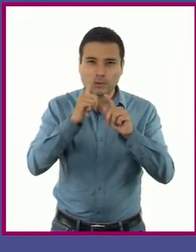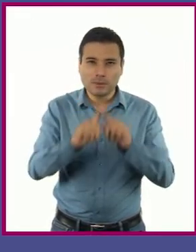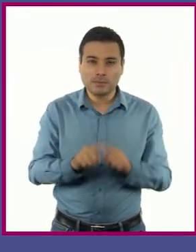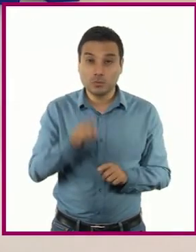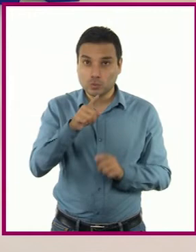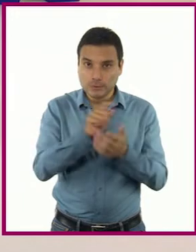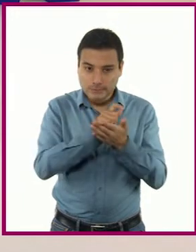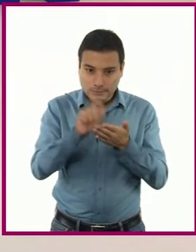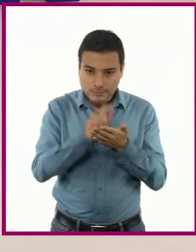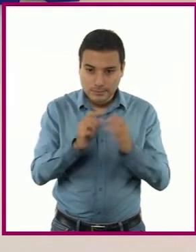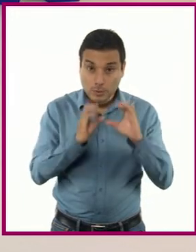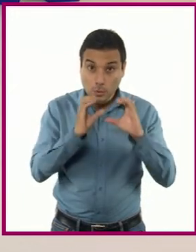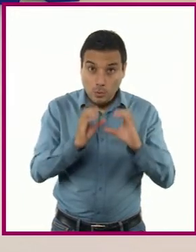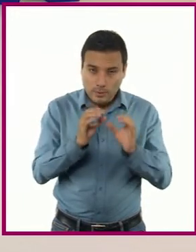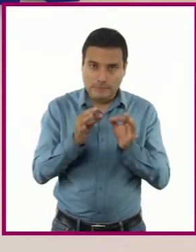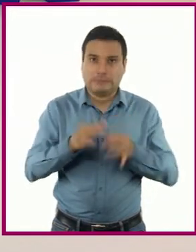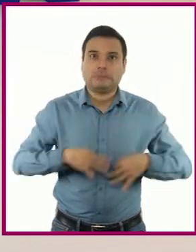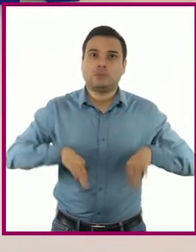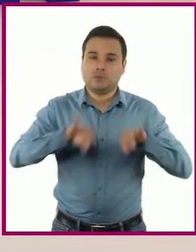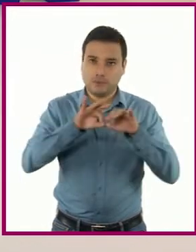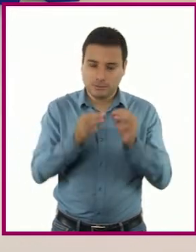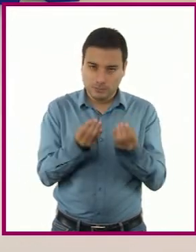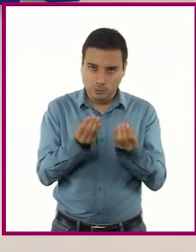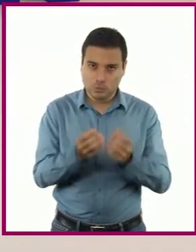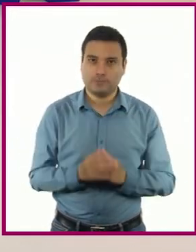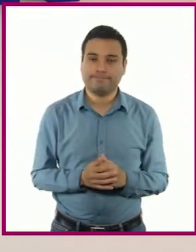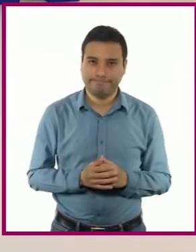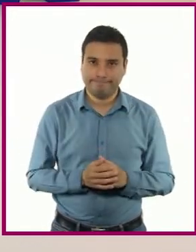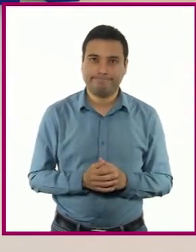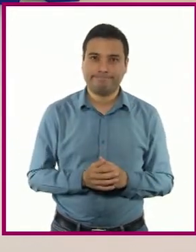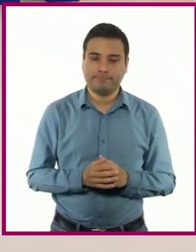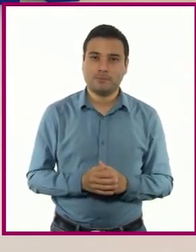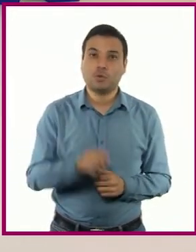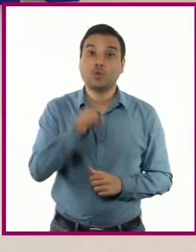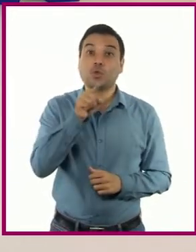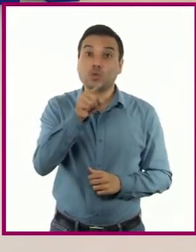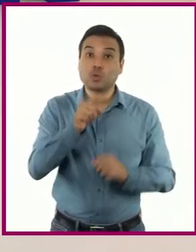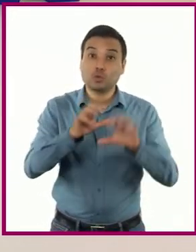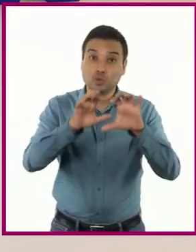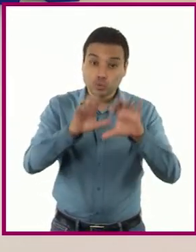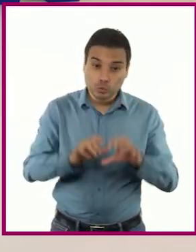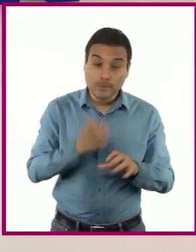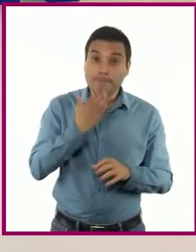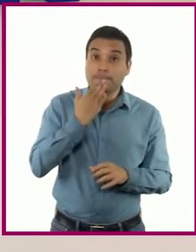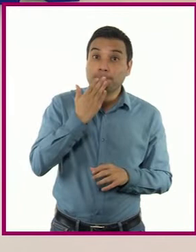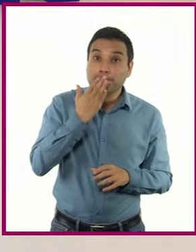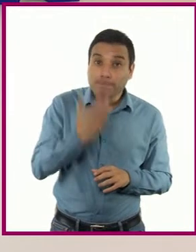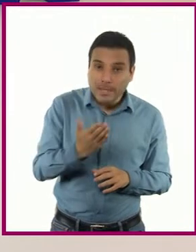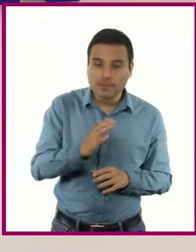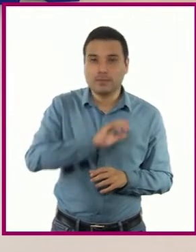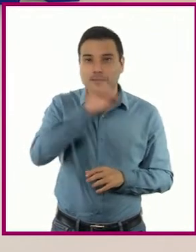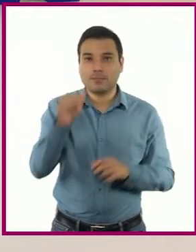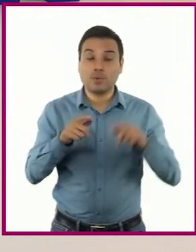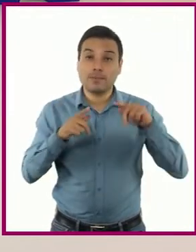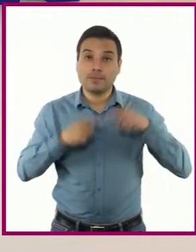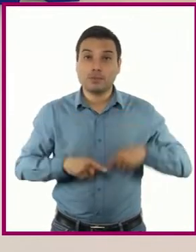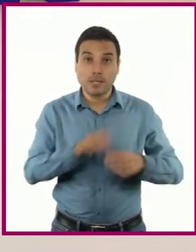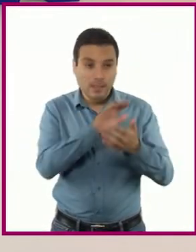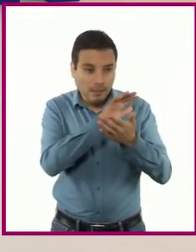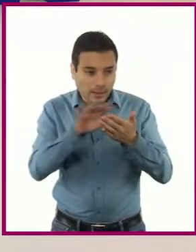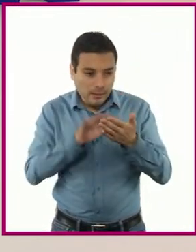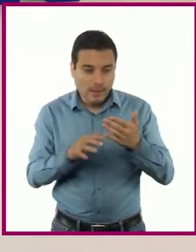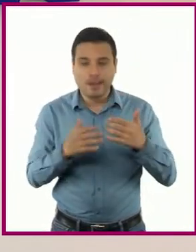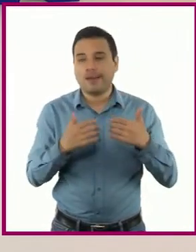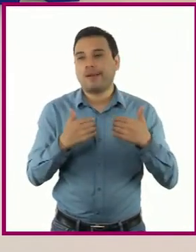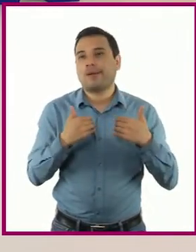de la ortografía son muy útiles, tanto para el articulista, porque le ayudan a transmitir claramente sus ideas y